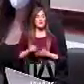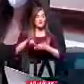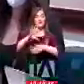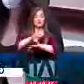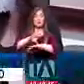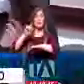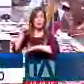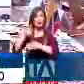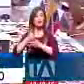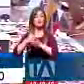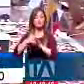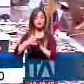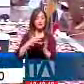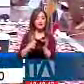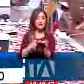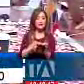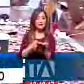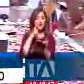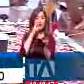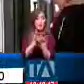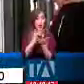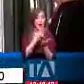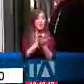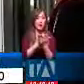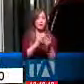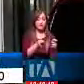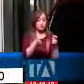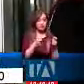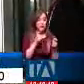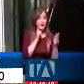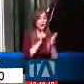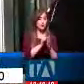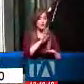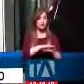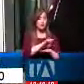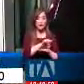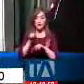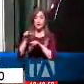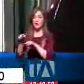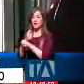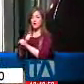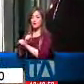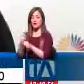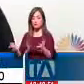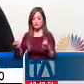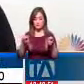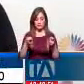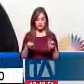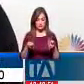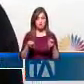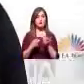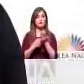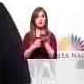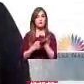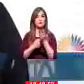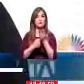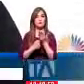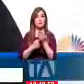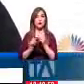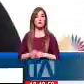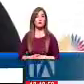deberá analizar una vez que tenga todas las pruebas de cargo y de descargo, para lo cual tienen 3 días más. Nosotros vamos a ser los jueces y